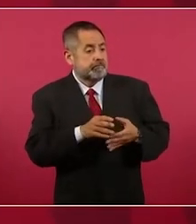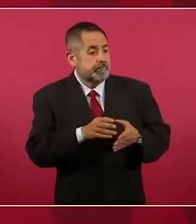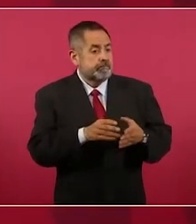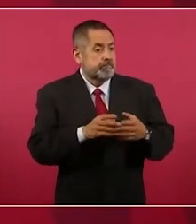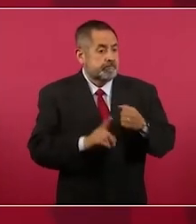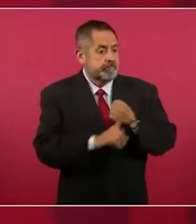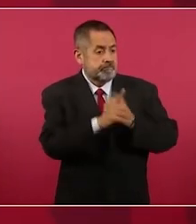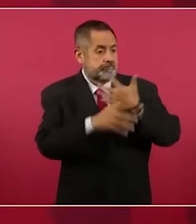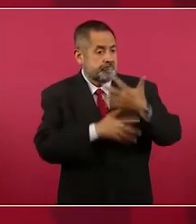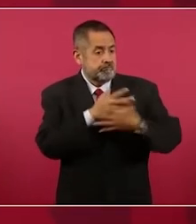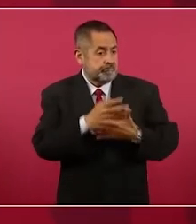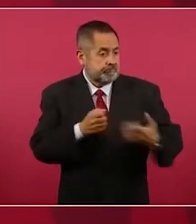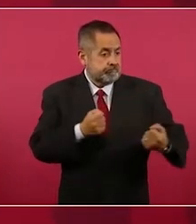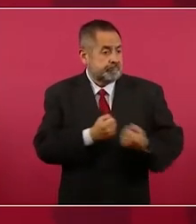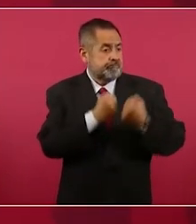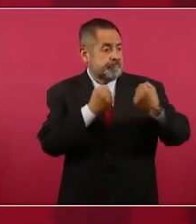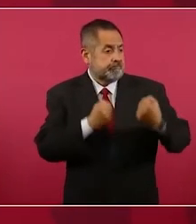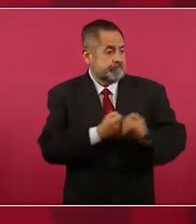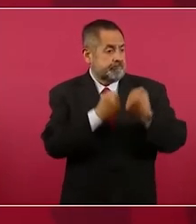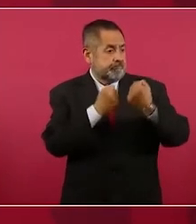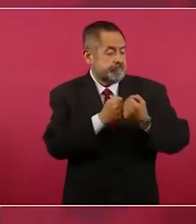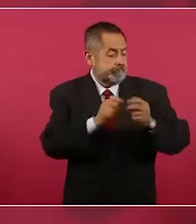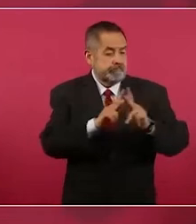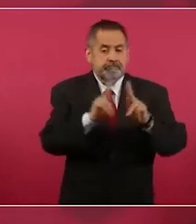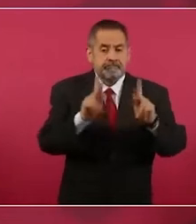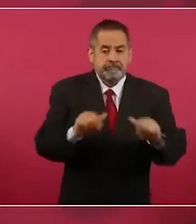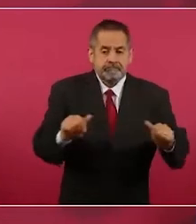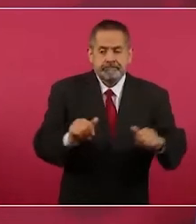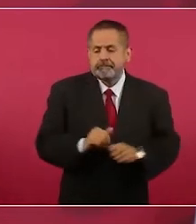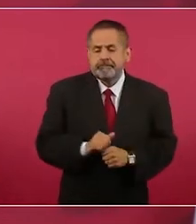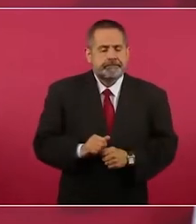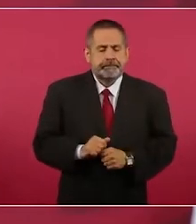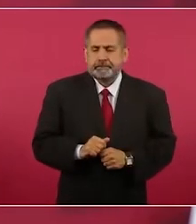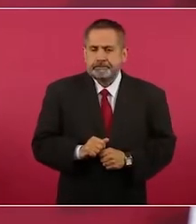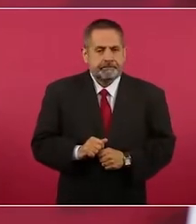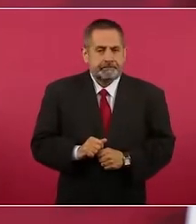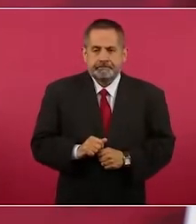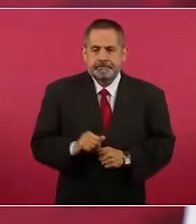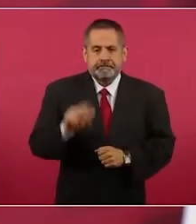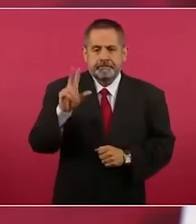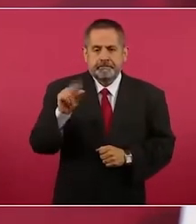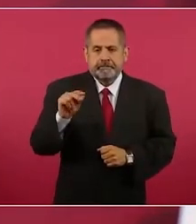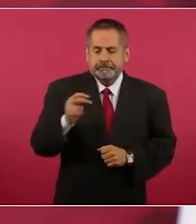para conseguir la paz, que la violencia